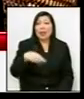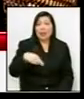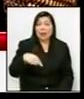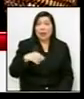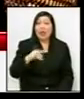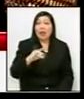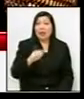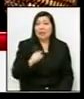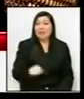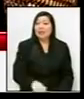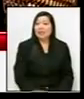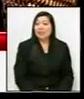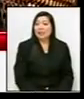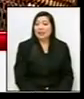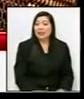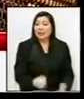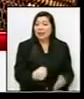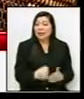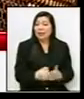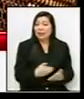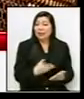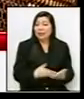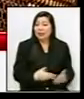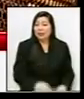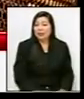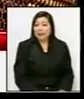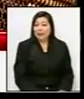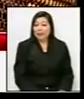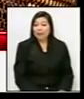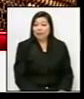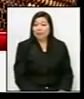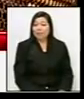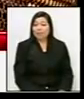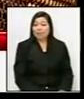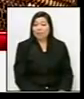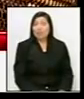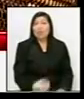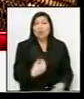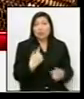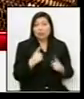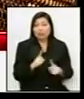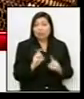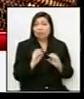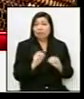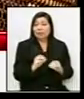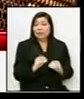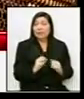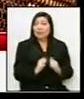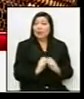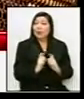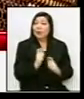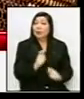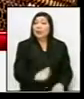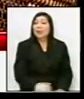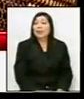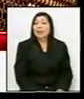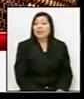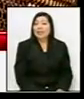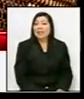en el tema de la imputación por infracción, en efecto, yo concuerdo con la propuesta planteada por el congresista